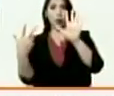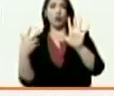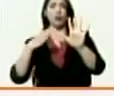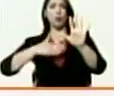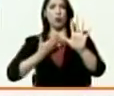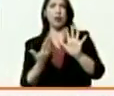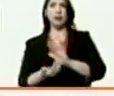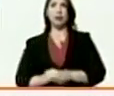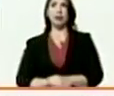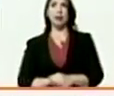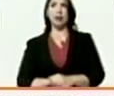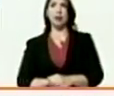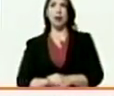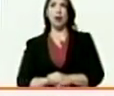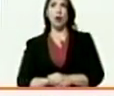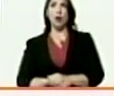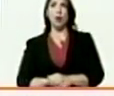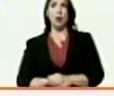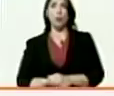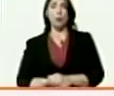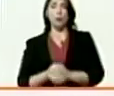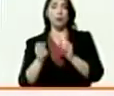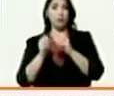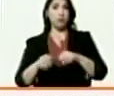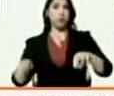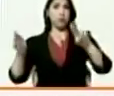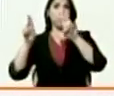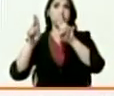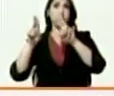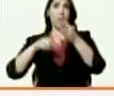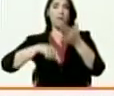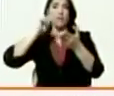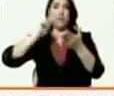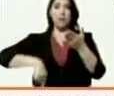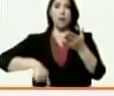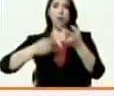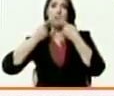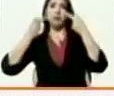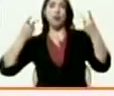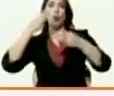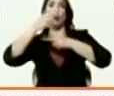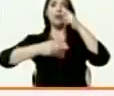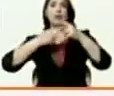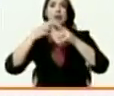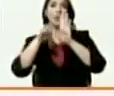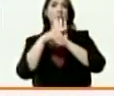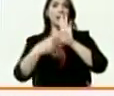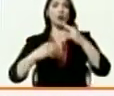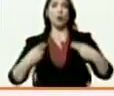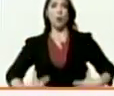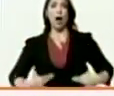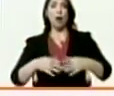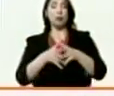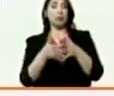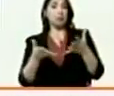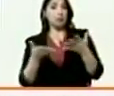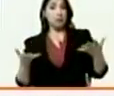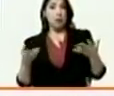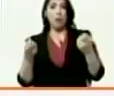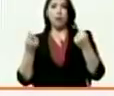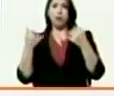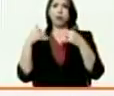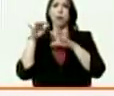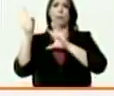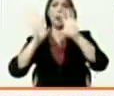pudiese las Naciones Unidas firmar la Declaración Universal de los Derechos Humanos, que muchísimos